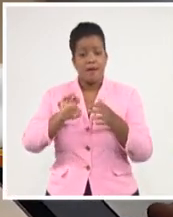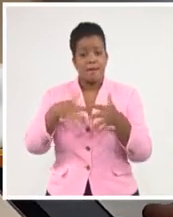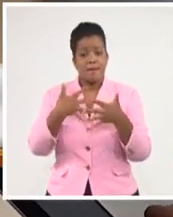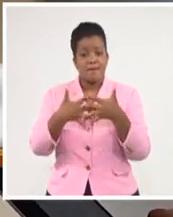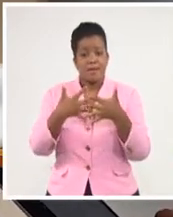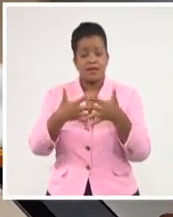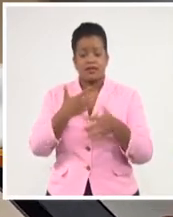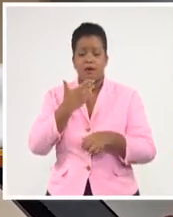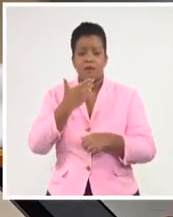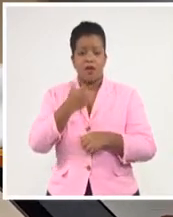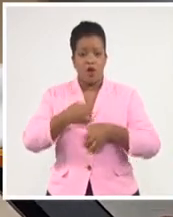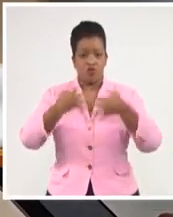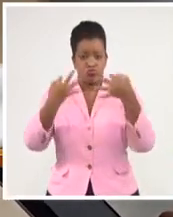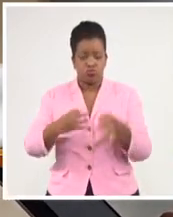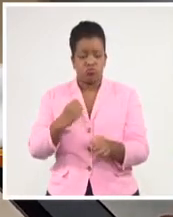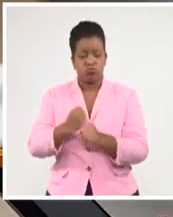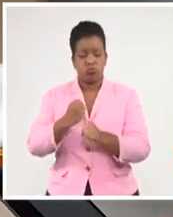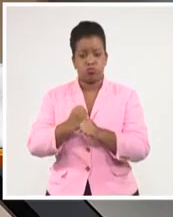una empresa que tenga